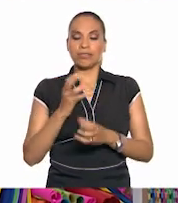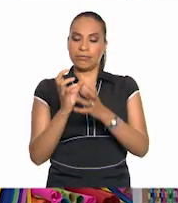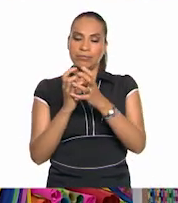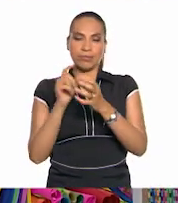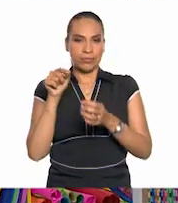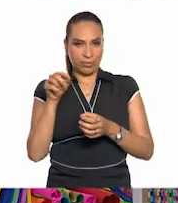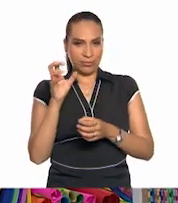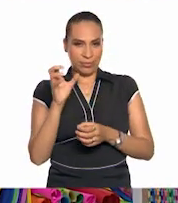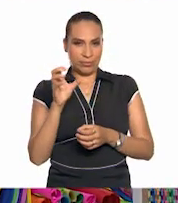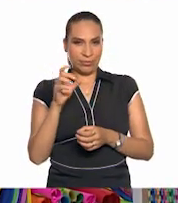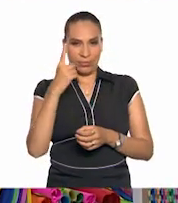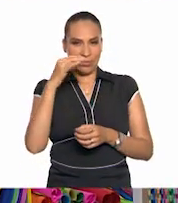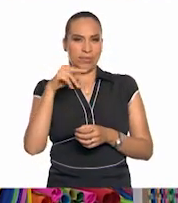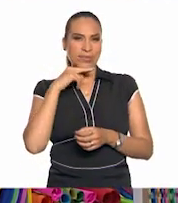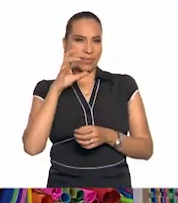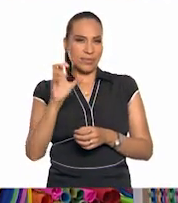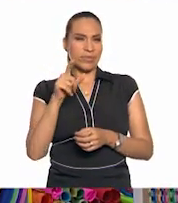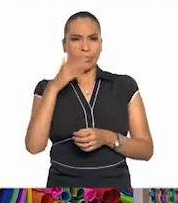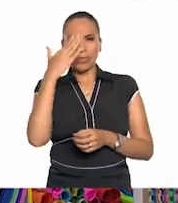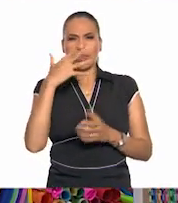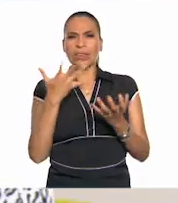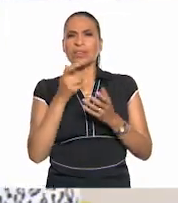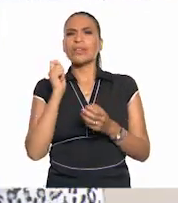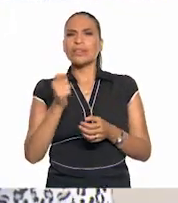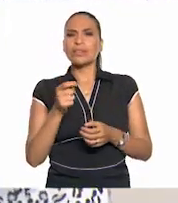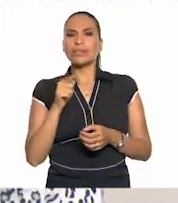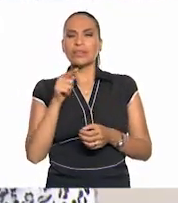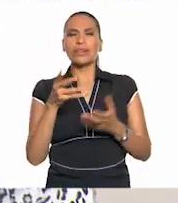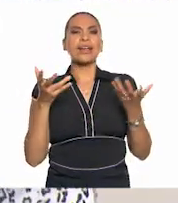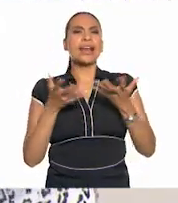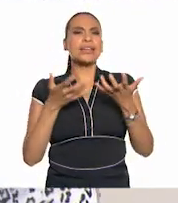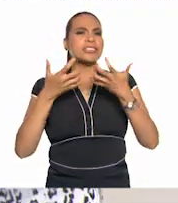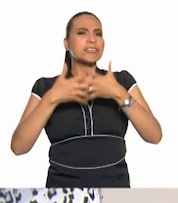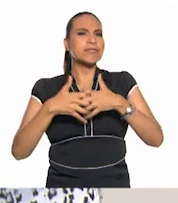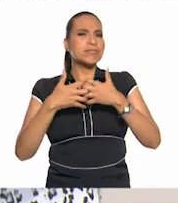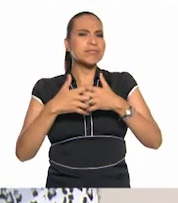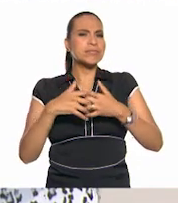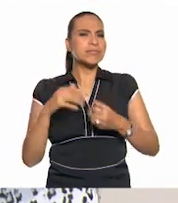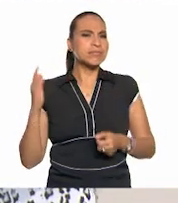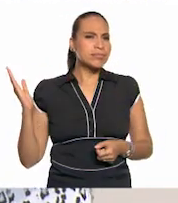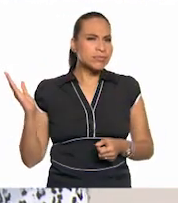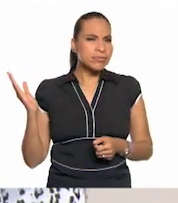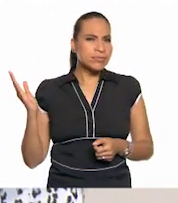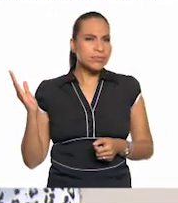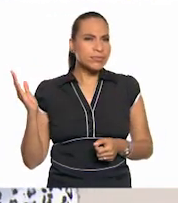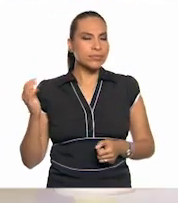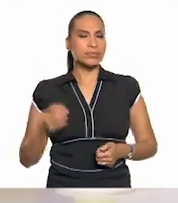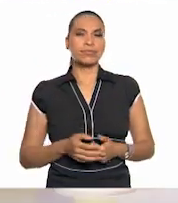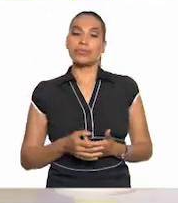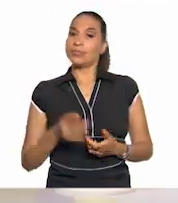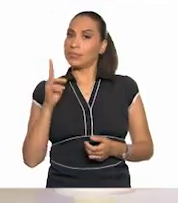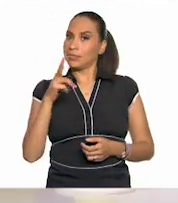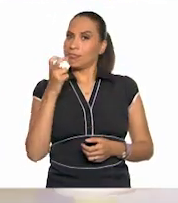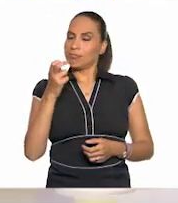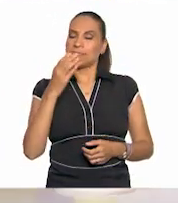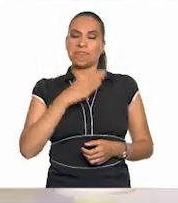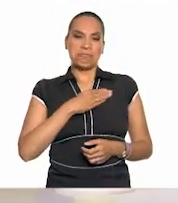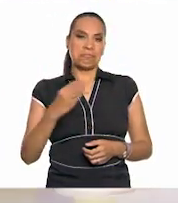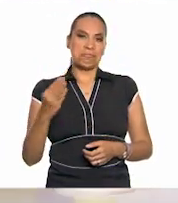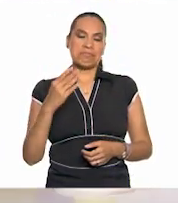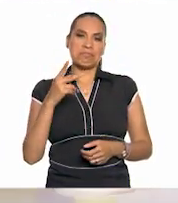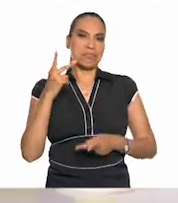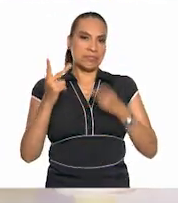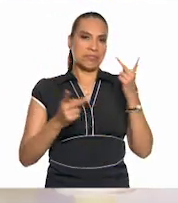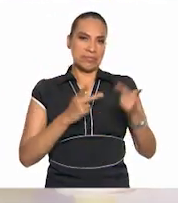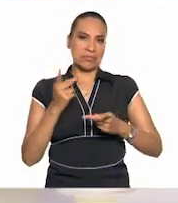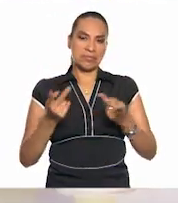esfera. ¿Qué sabes acerca de la elaboración de las esferas? ¡Qué buena pregunta,